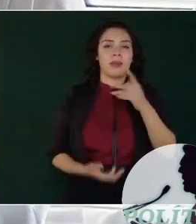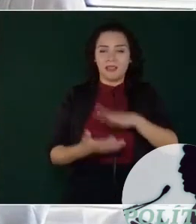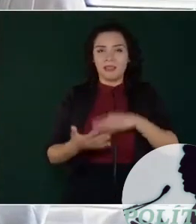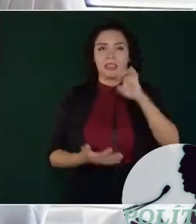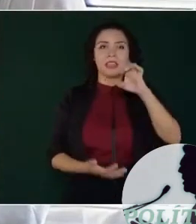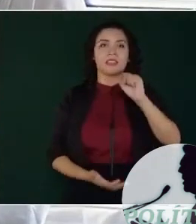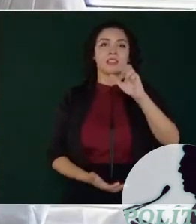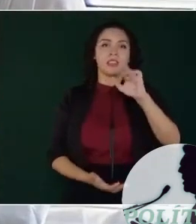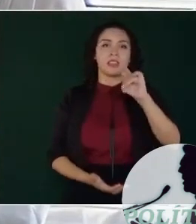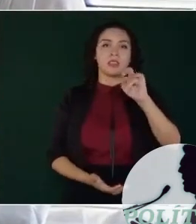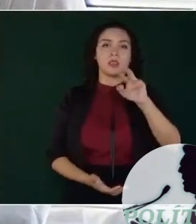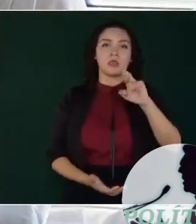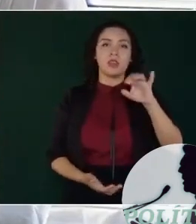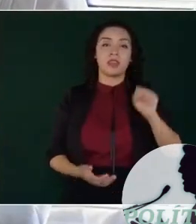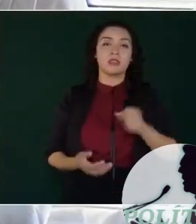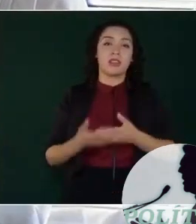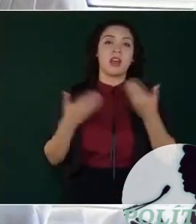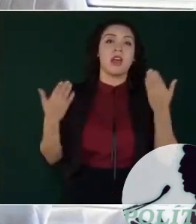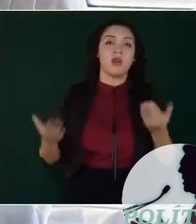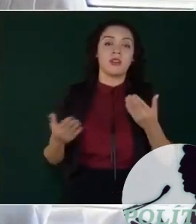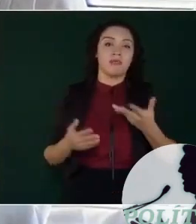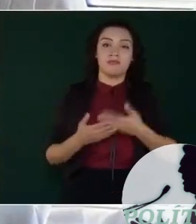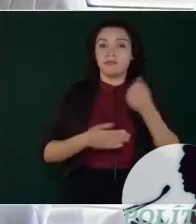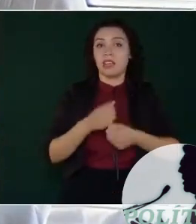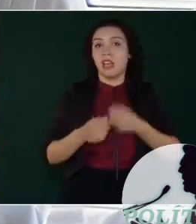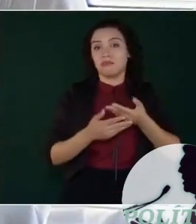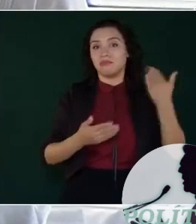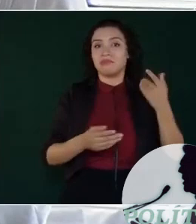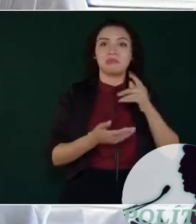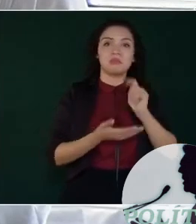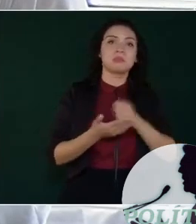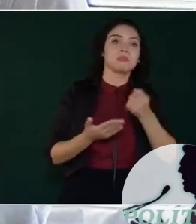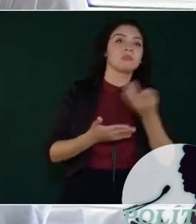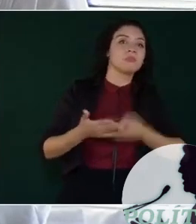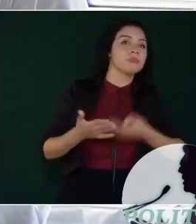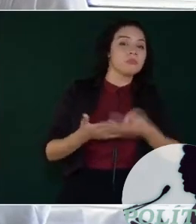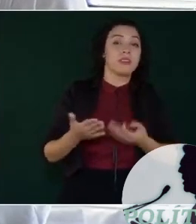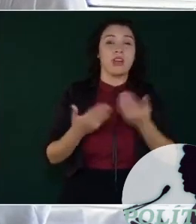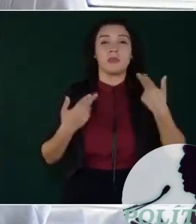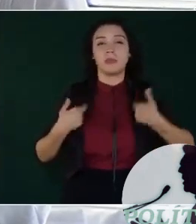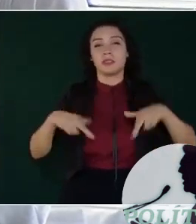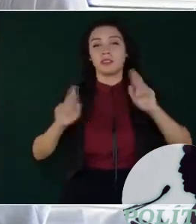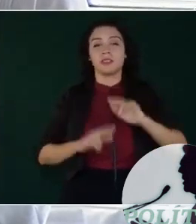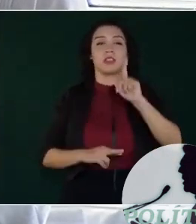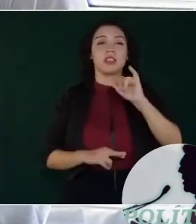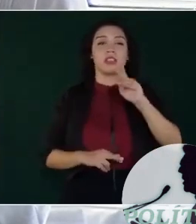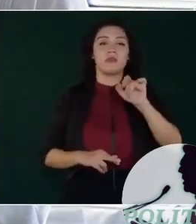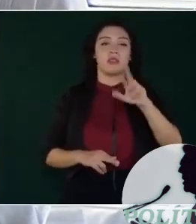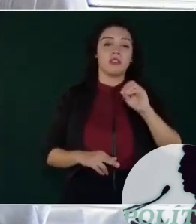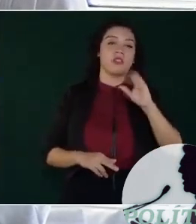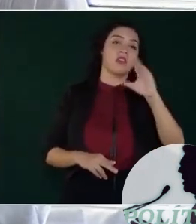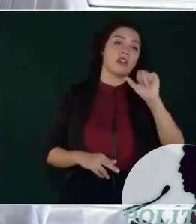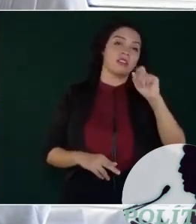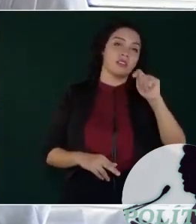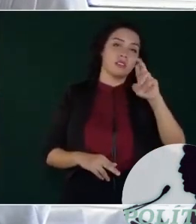de Tamaulipas, y están a cargo, o su representante es Liborio Castro Márquez, y